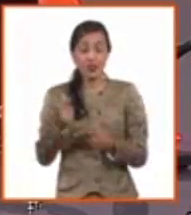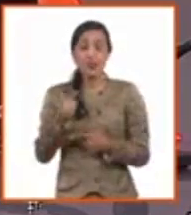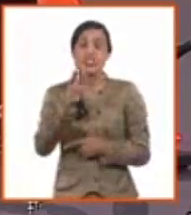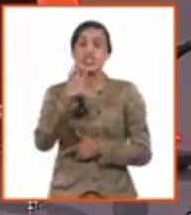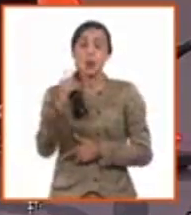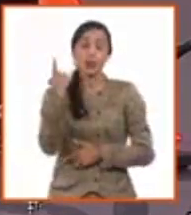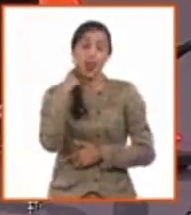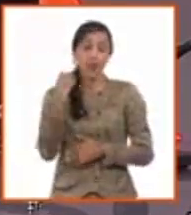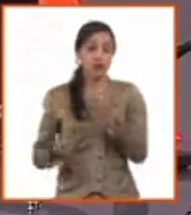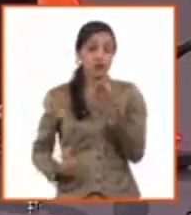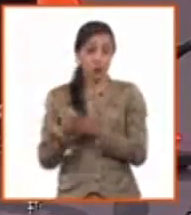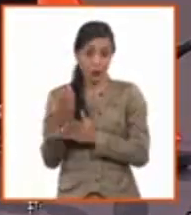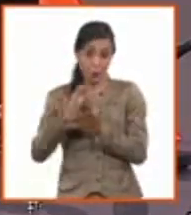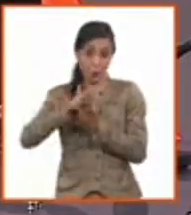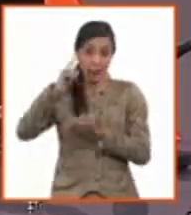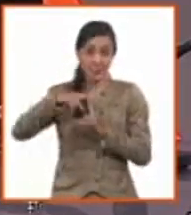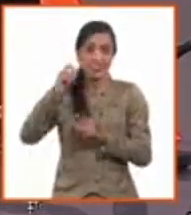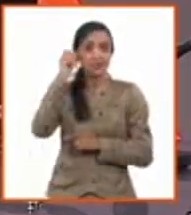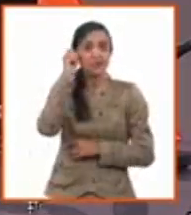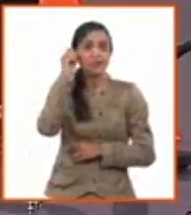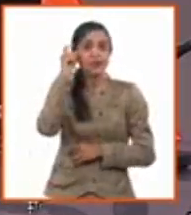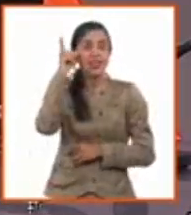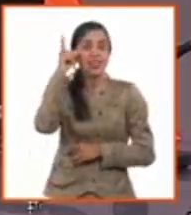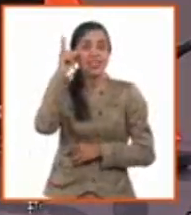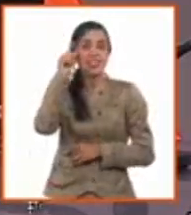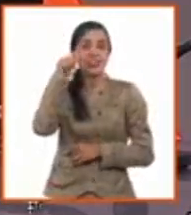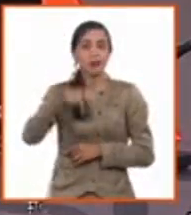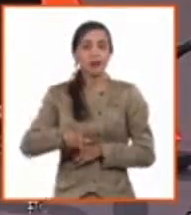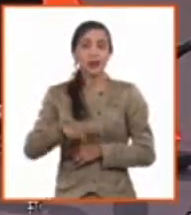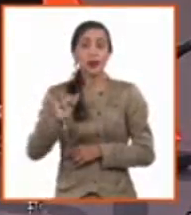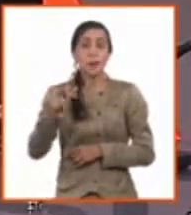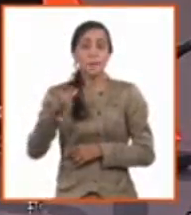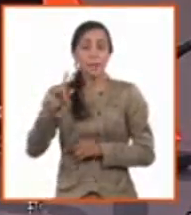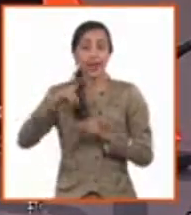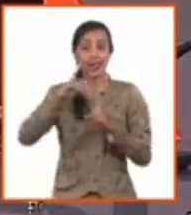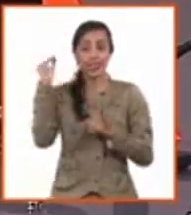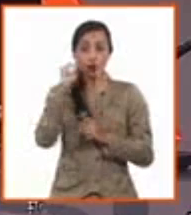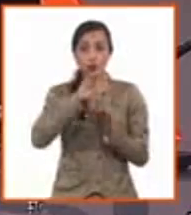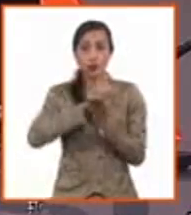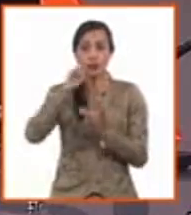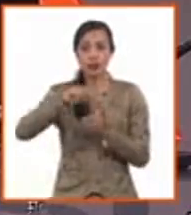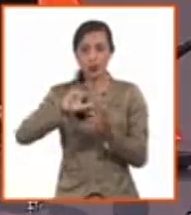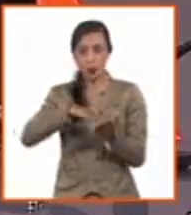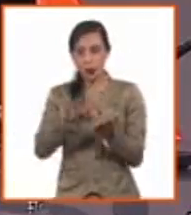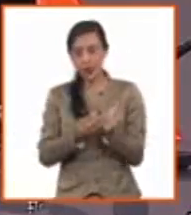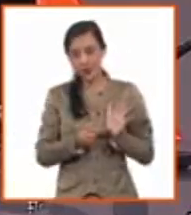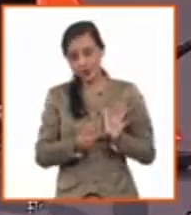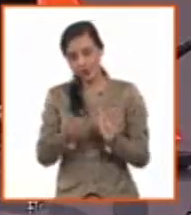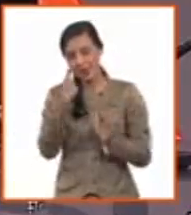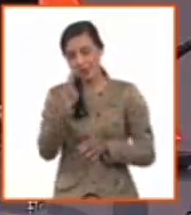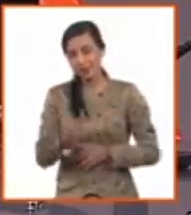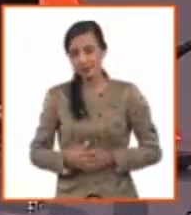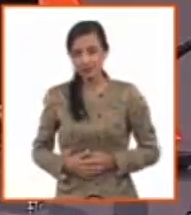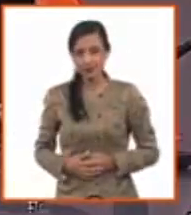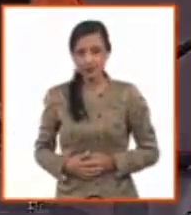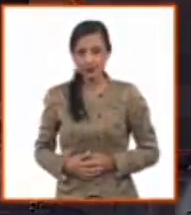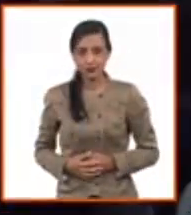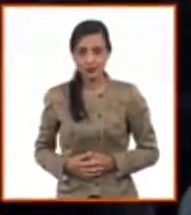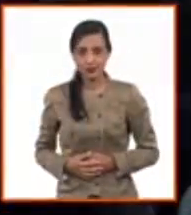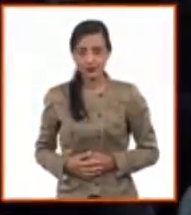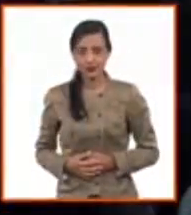sus 50 años de fundación y bueno de la experiencia que hay adquiriendo el parque tecnológico de matanza les propongo ver este este